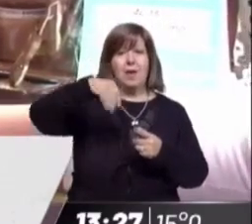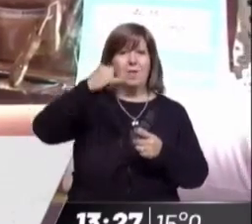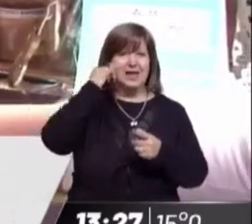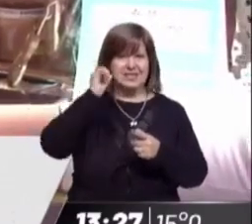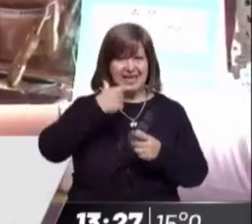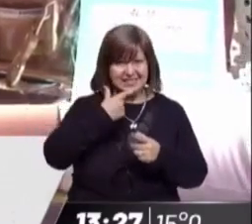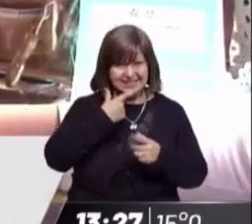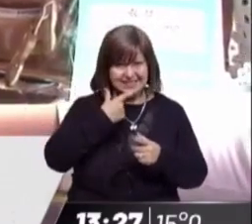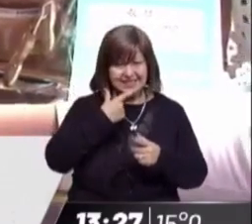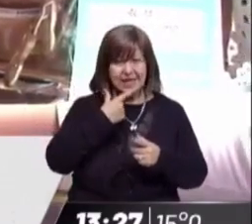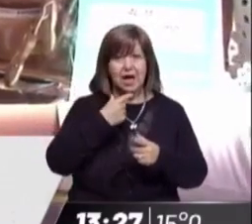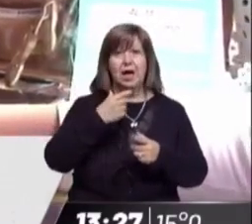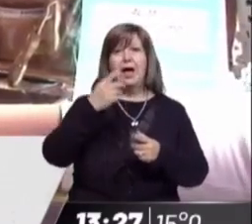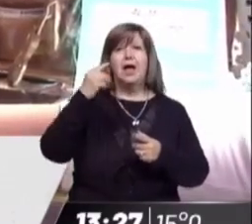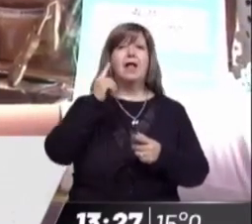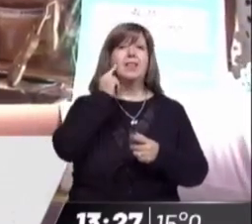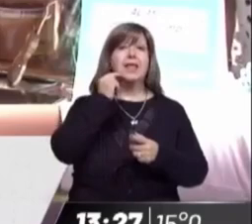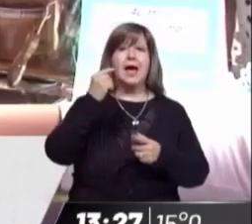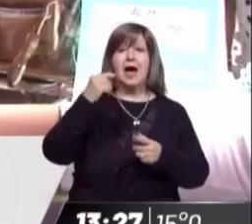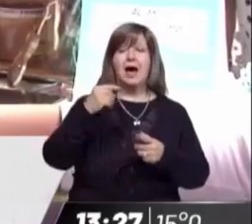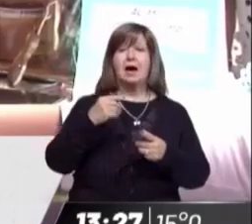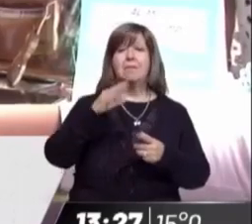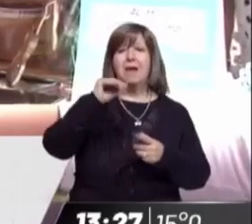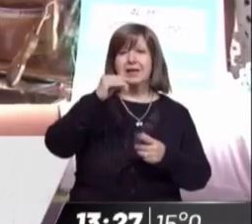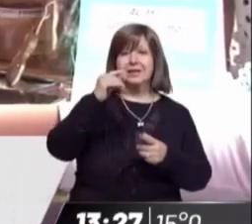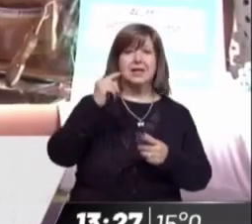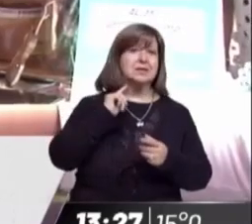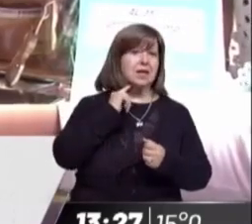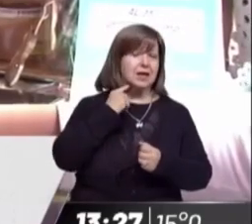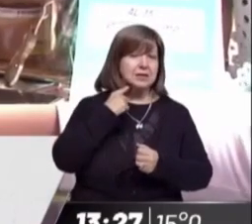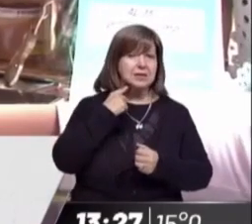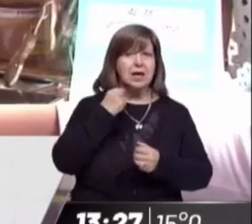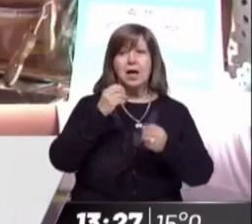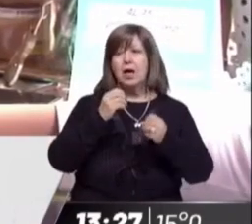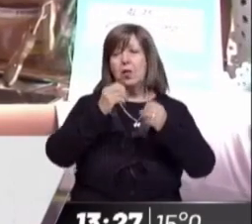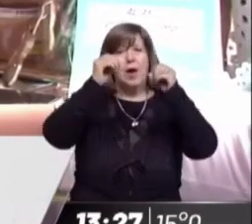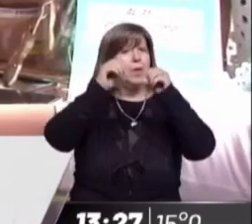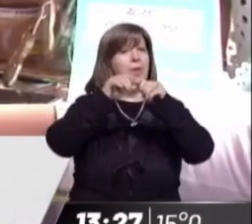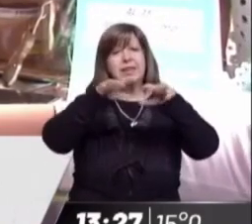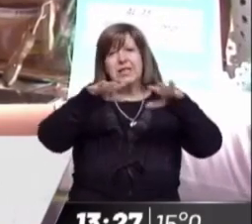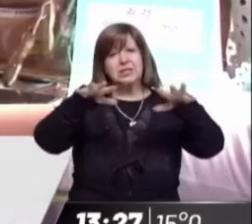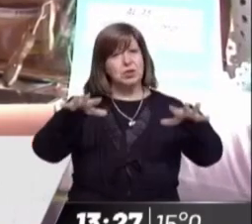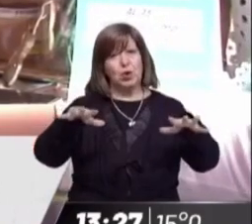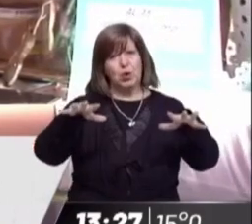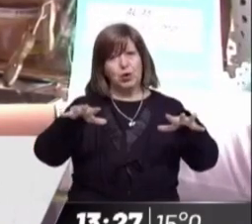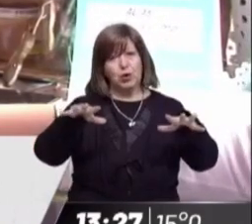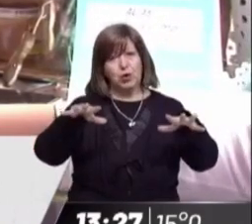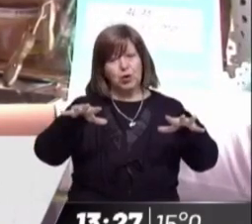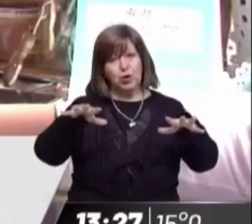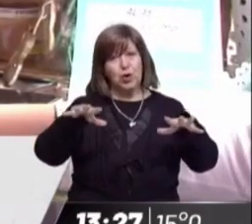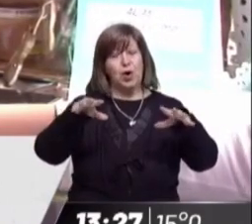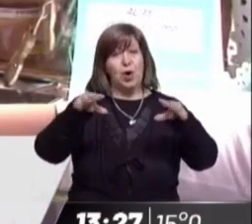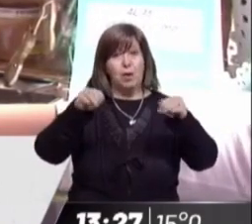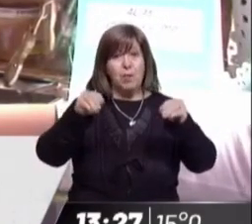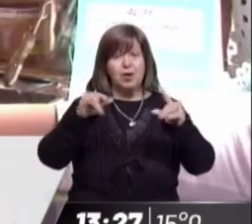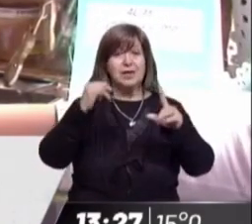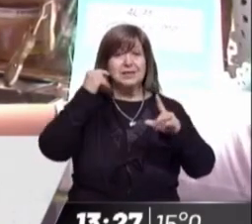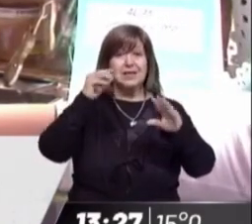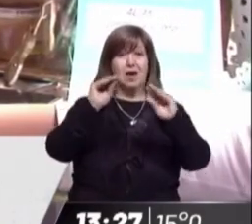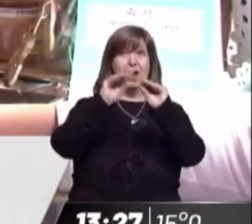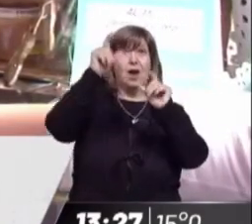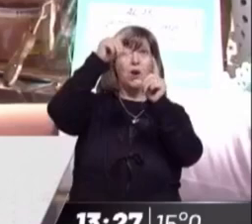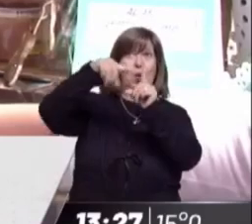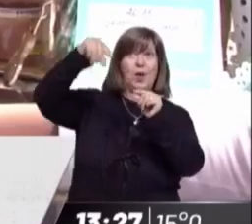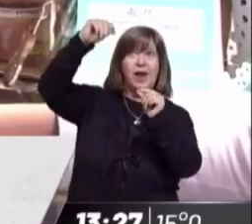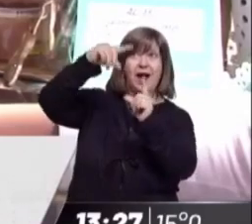un común día bendito el martes 13 porque es eh eh es eh cuando se completan las 13 fases